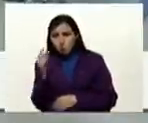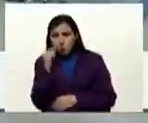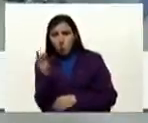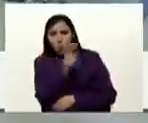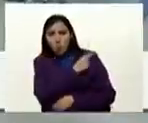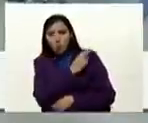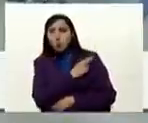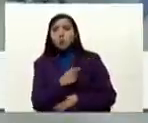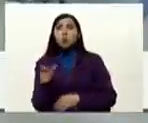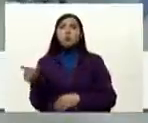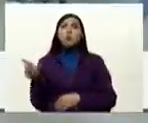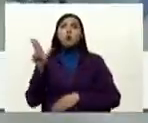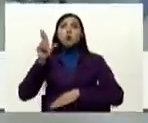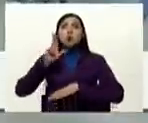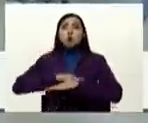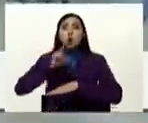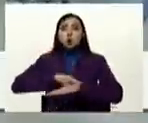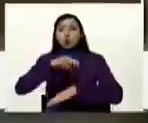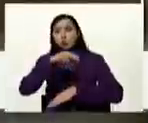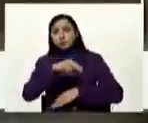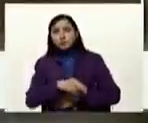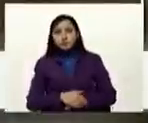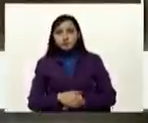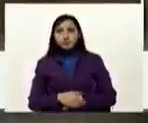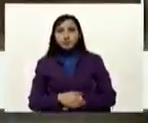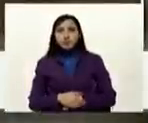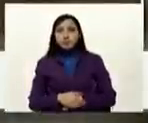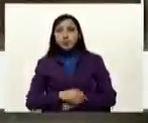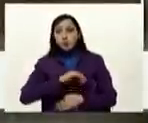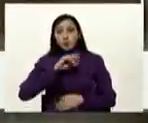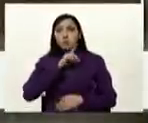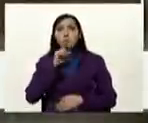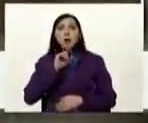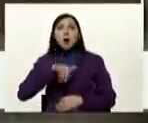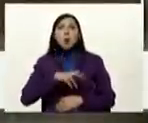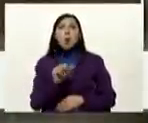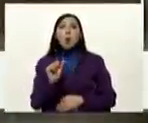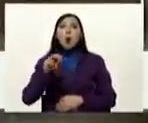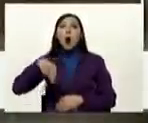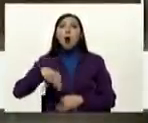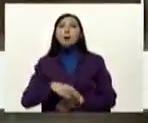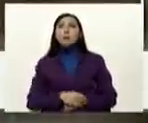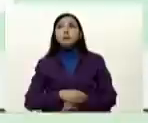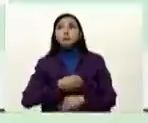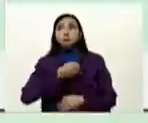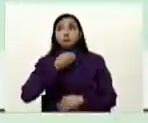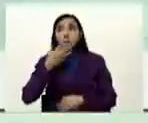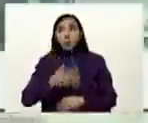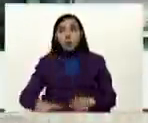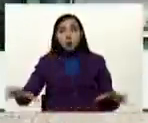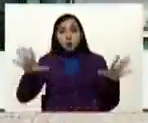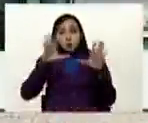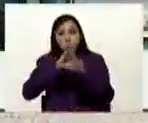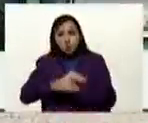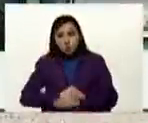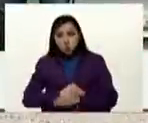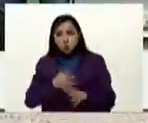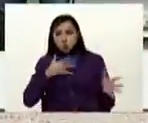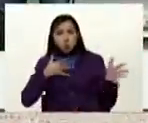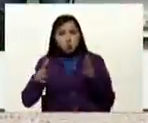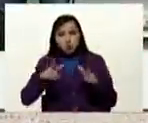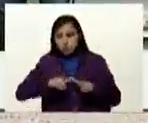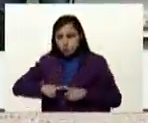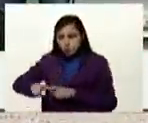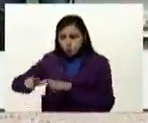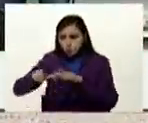Salud, el doctor Juan Dávila. Buenas noches, presidente. Desde el Servicio Autónomo